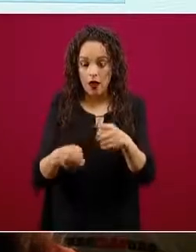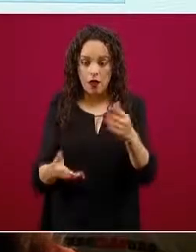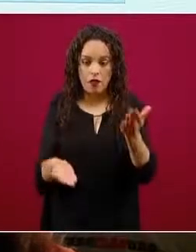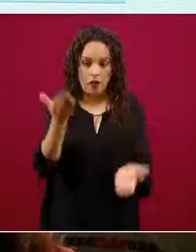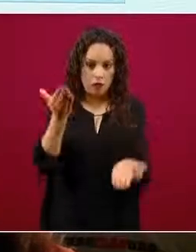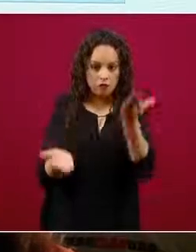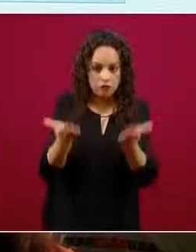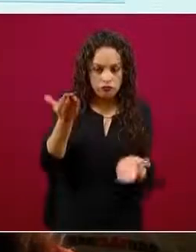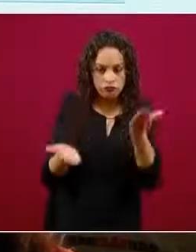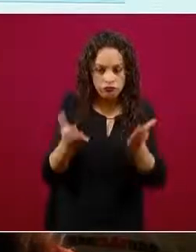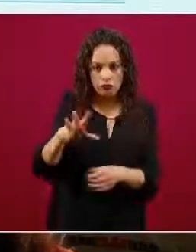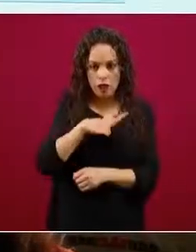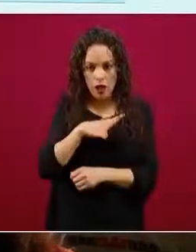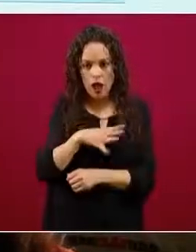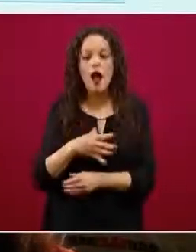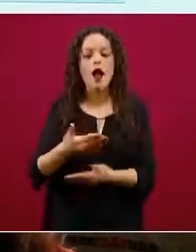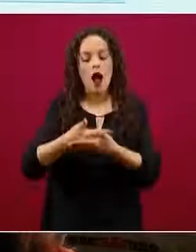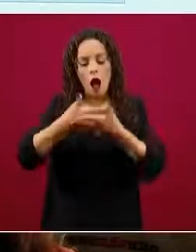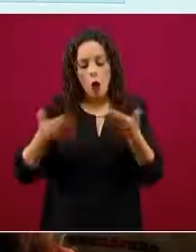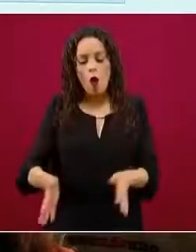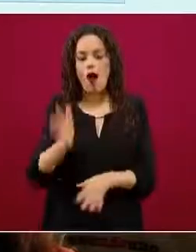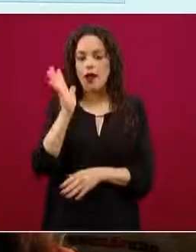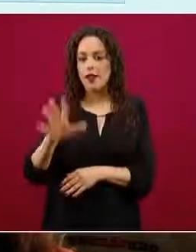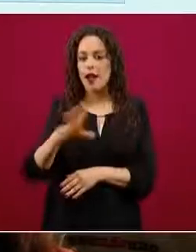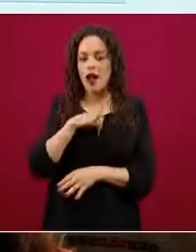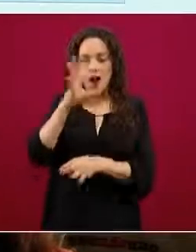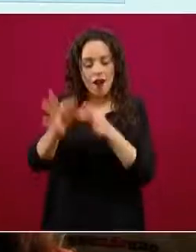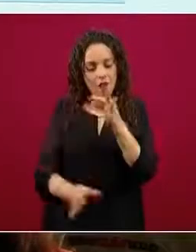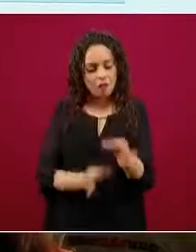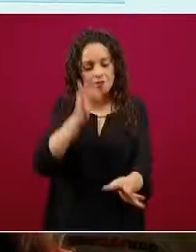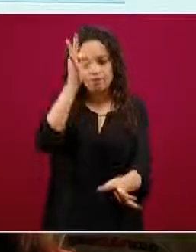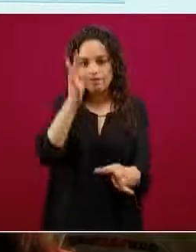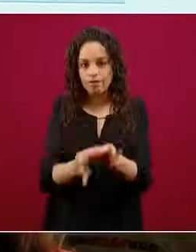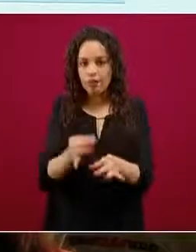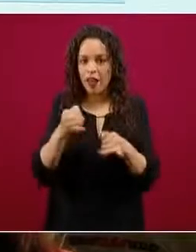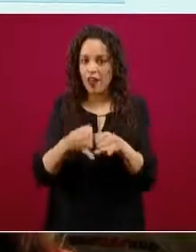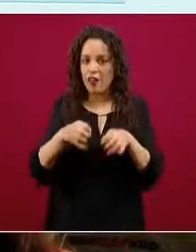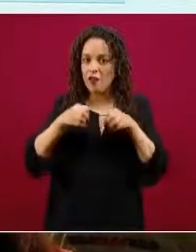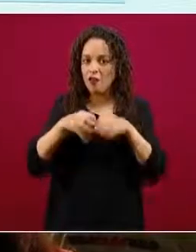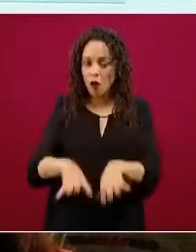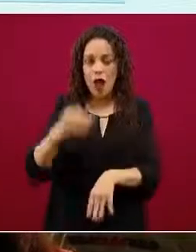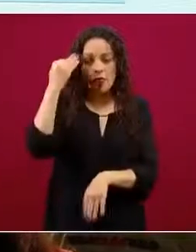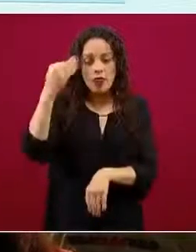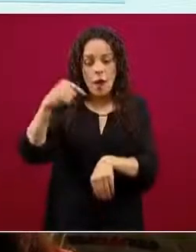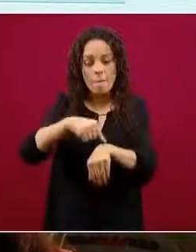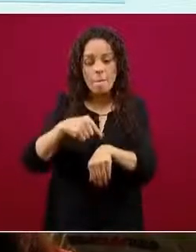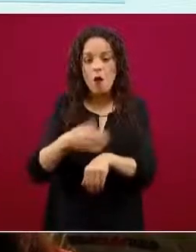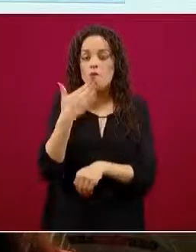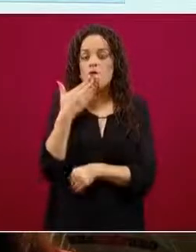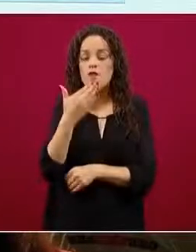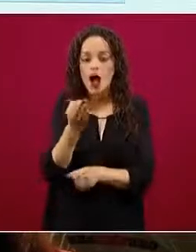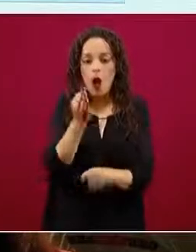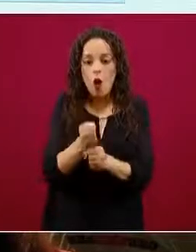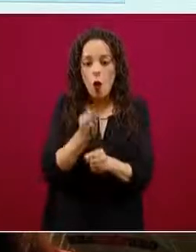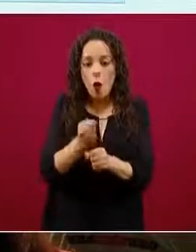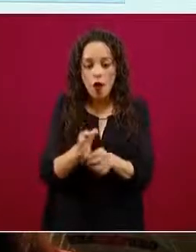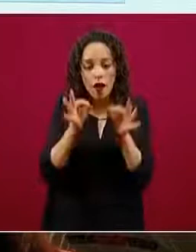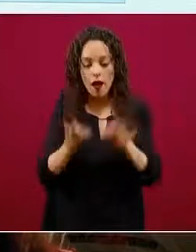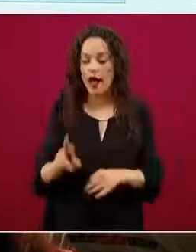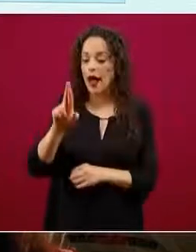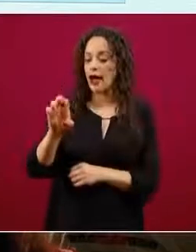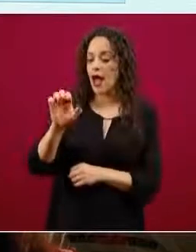sí podemos tener información en tiempo real desde el día que se subieron ya todo a la red